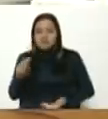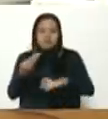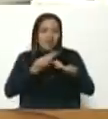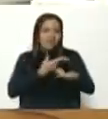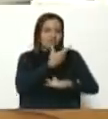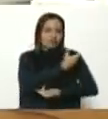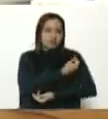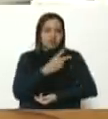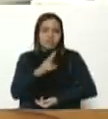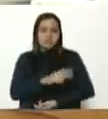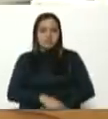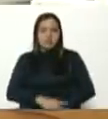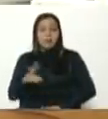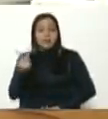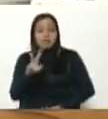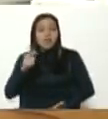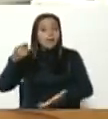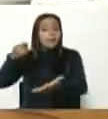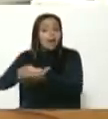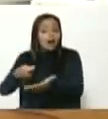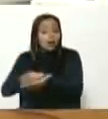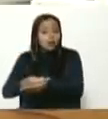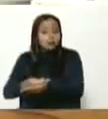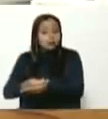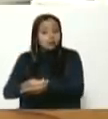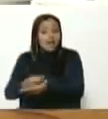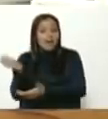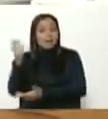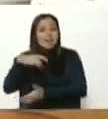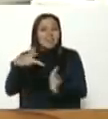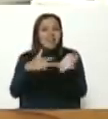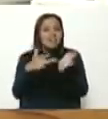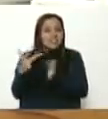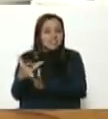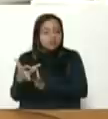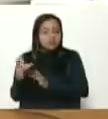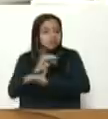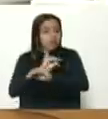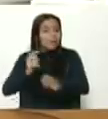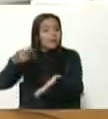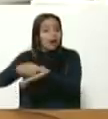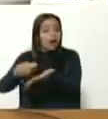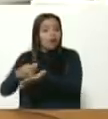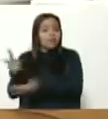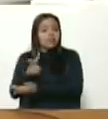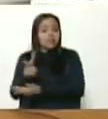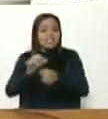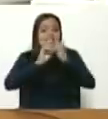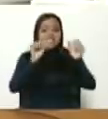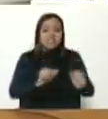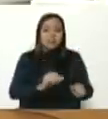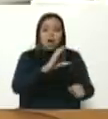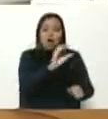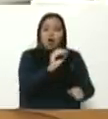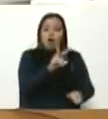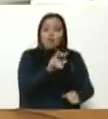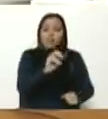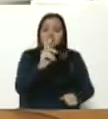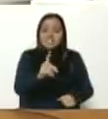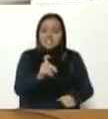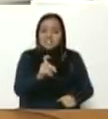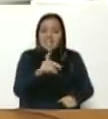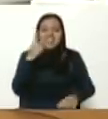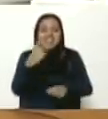Venezuela depositó hace tiempo, desde el mes de abril, los recursos. y el sistema Cobas le tiene que cumplir